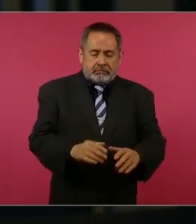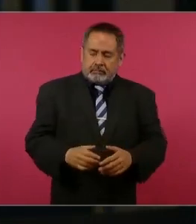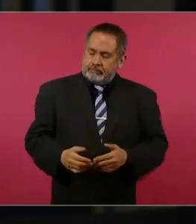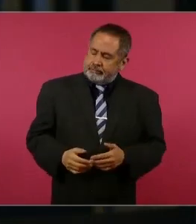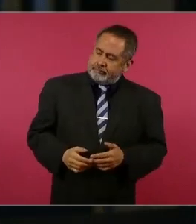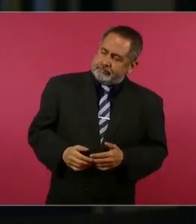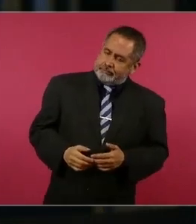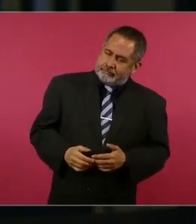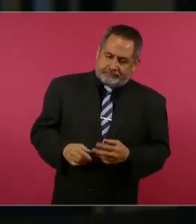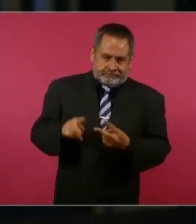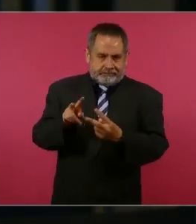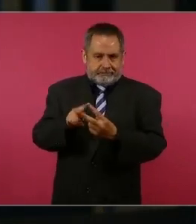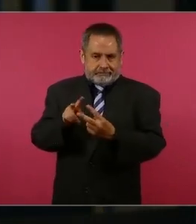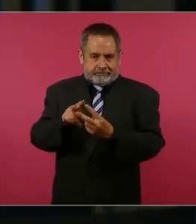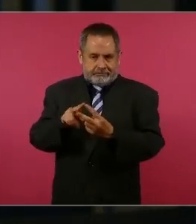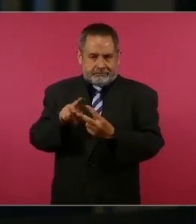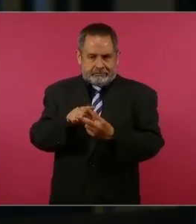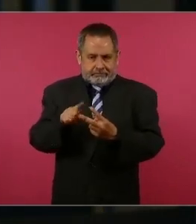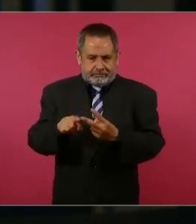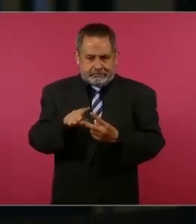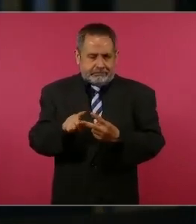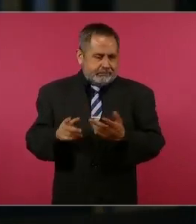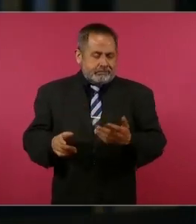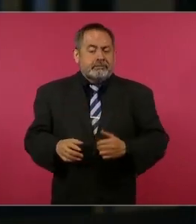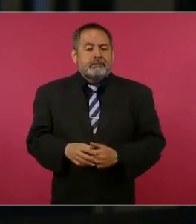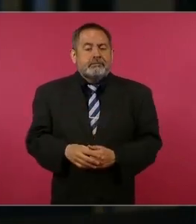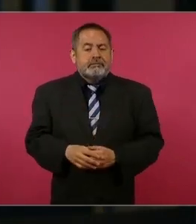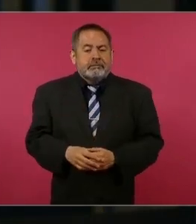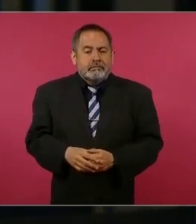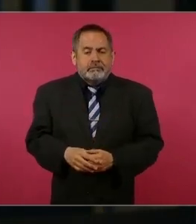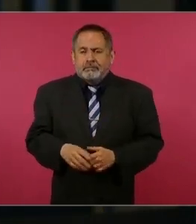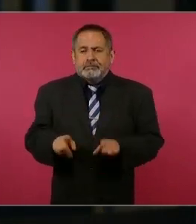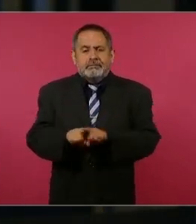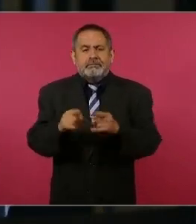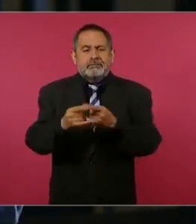colación precisamente a esta historia que